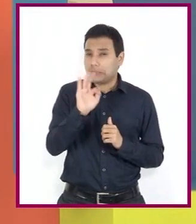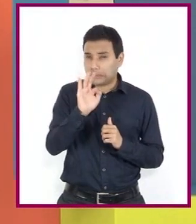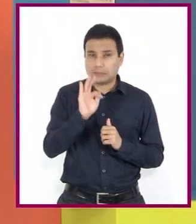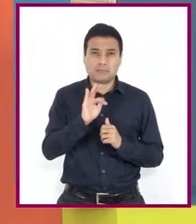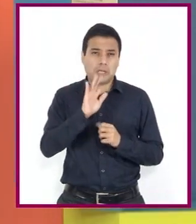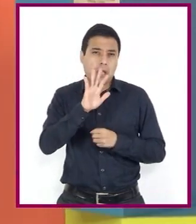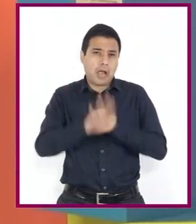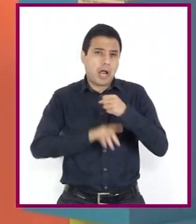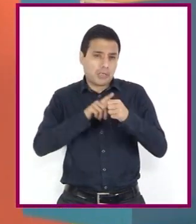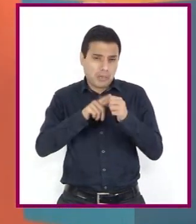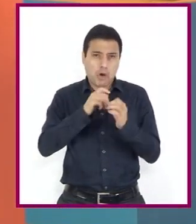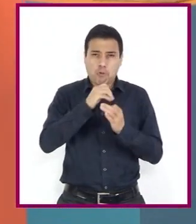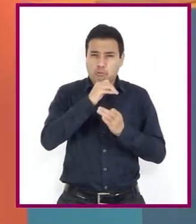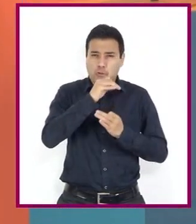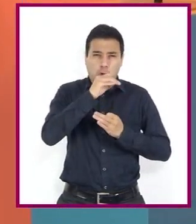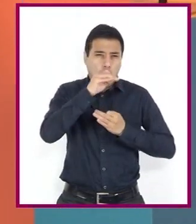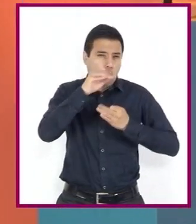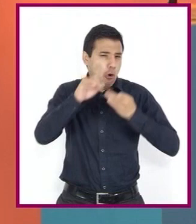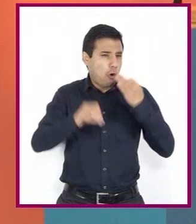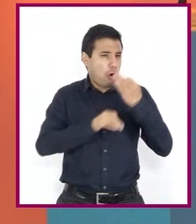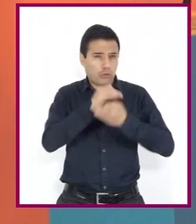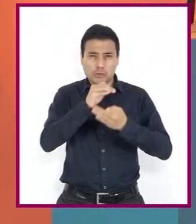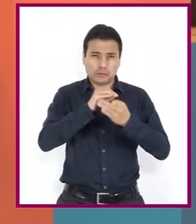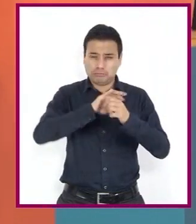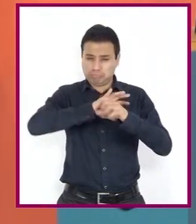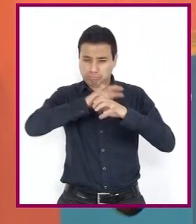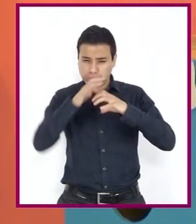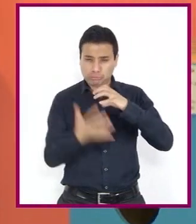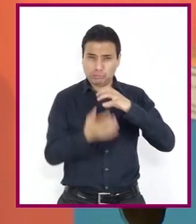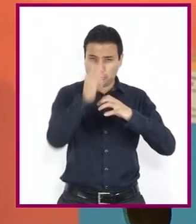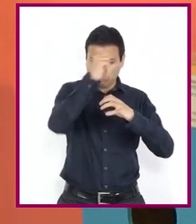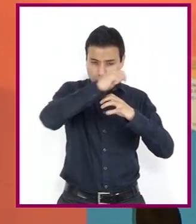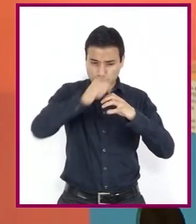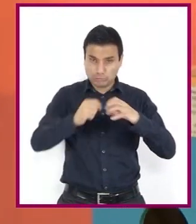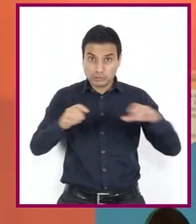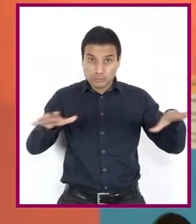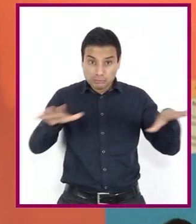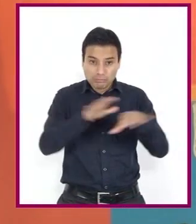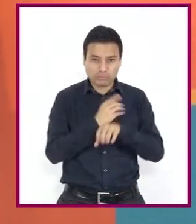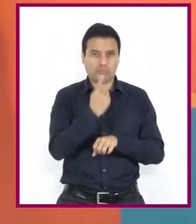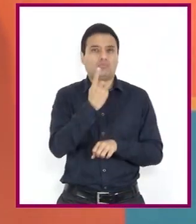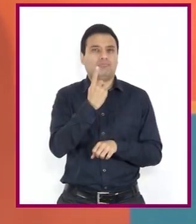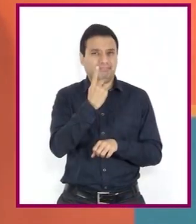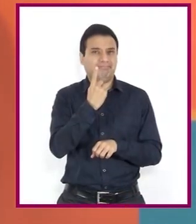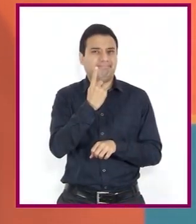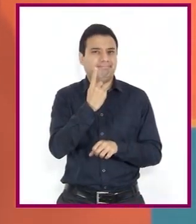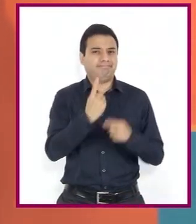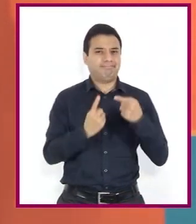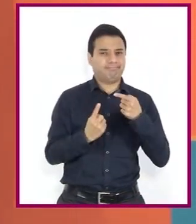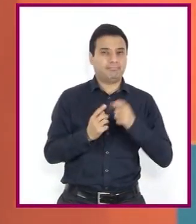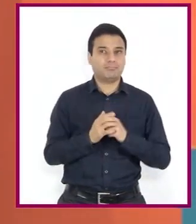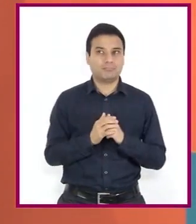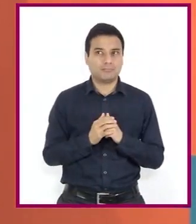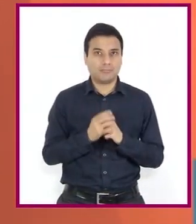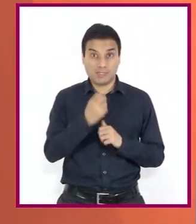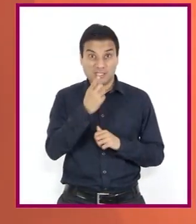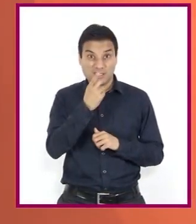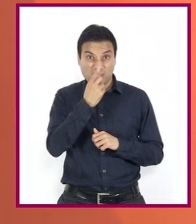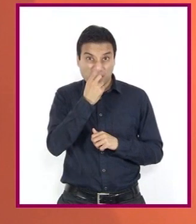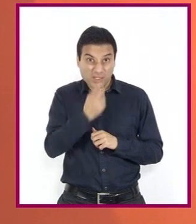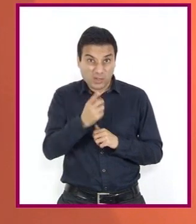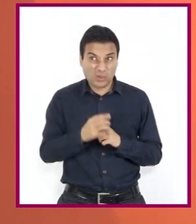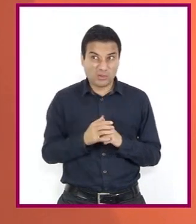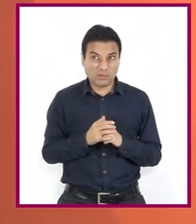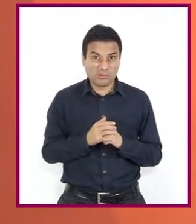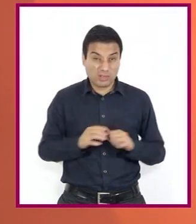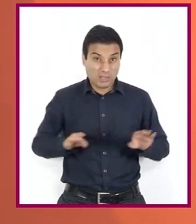los seres vivos que hay en la Tierra desciendan de un mismo ancestro. No dio muchos detalles sobre cuáles podrían ser